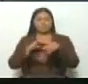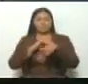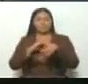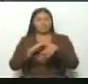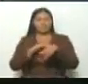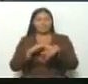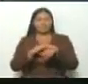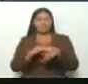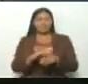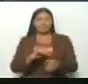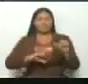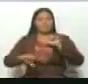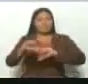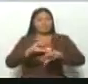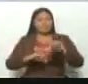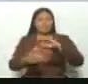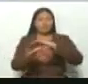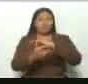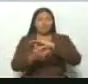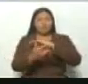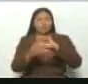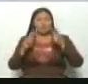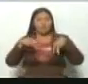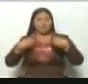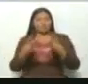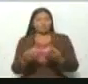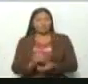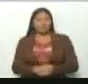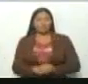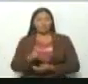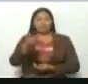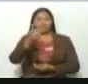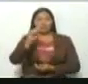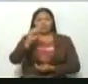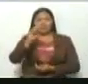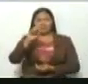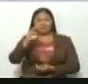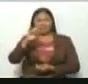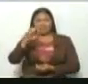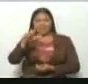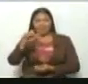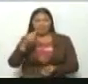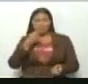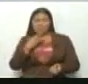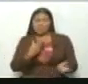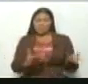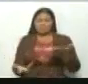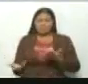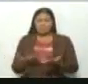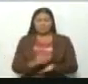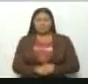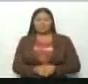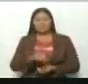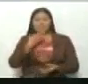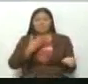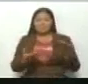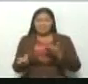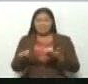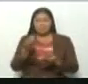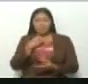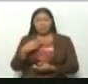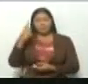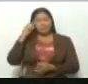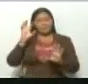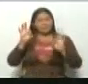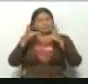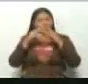también ministra de Ciencia, Tecnología e Innovación, Gabriela Jiménez. Ministra, ¿cómo estás? Bienvenida, buenos días. Bien, buenos días. Un